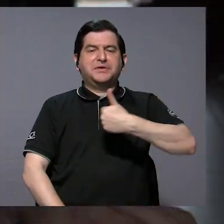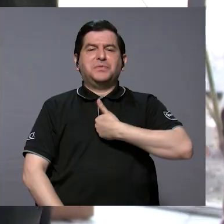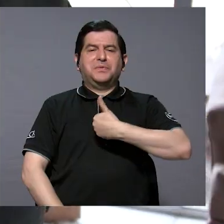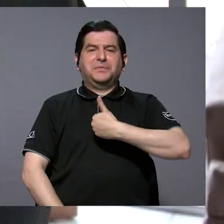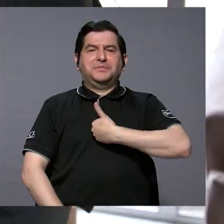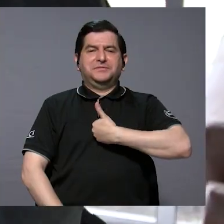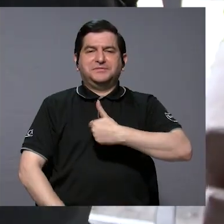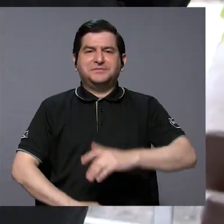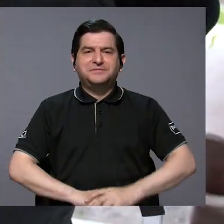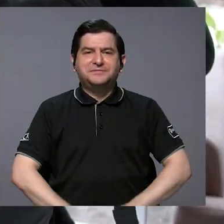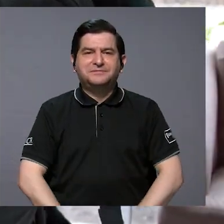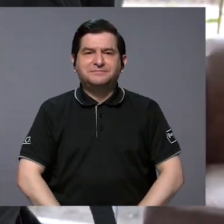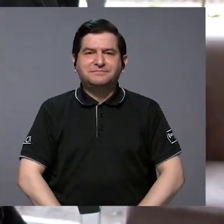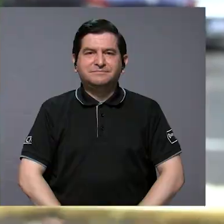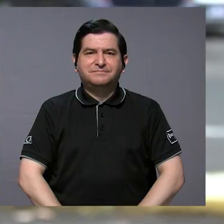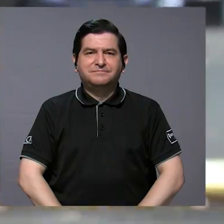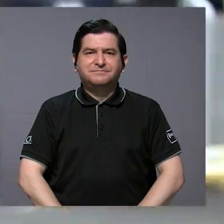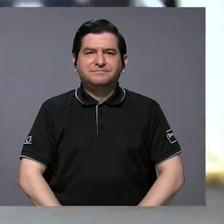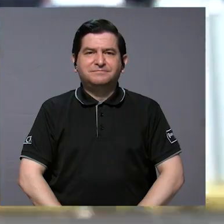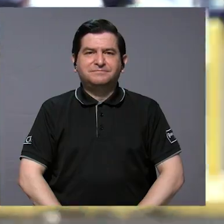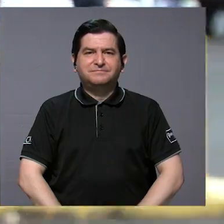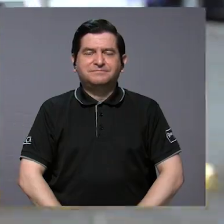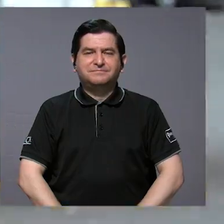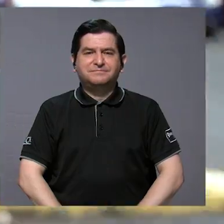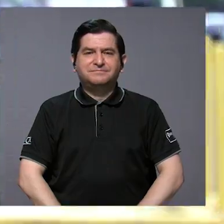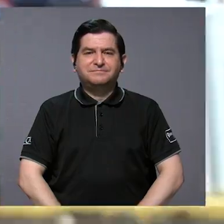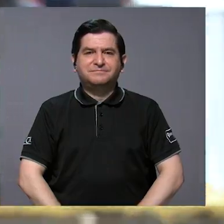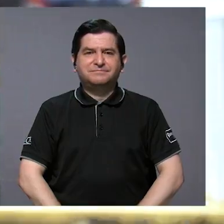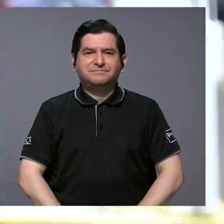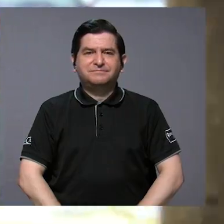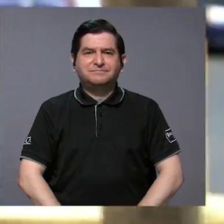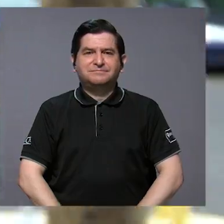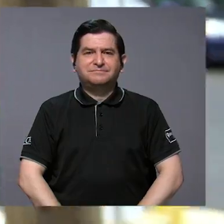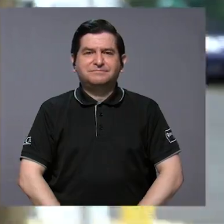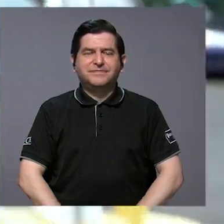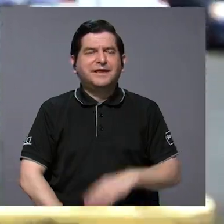dejarse ser quien una es. Y es muy